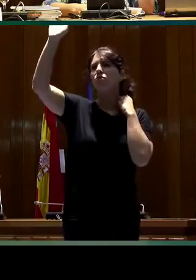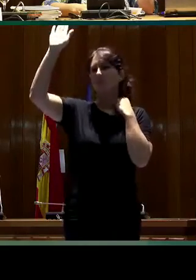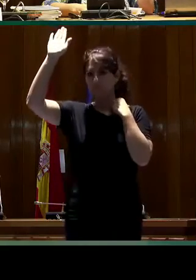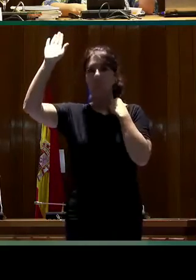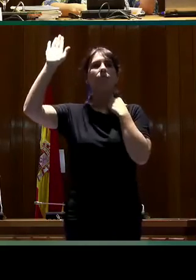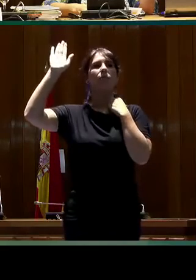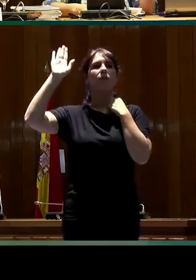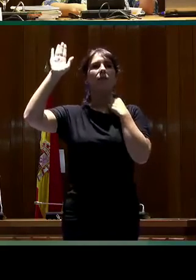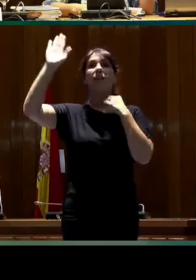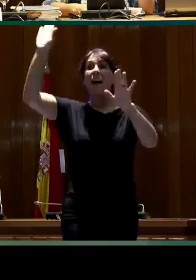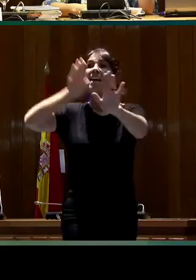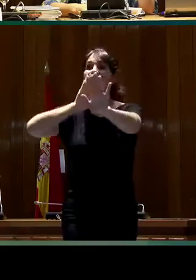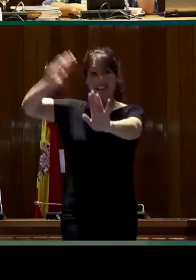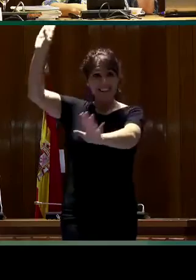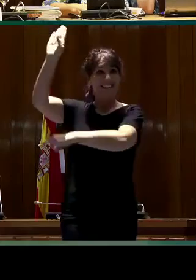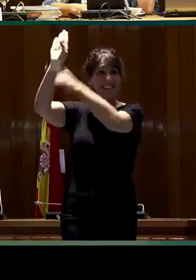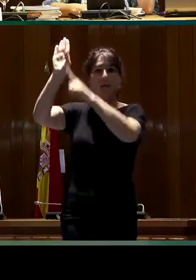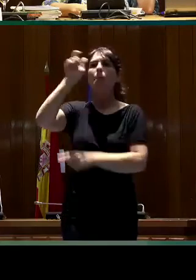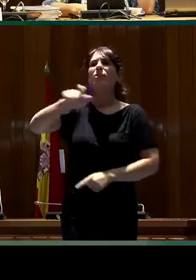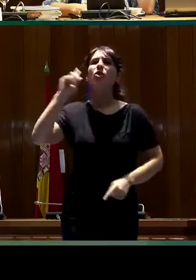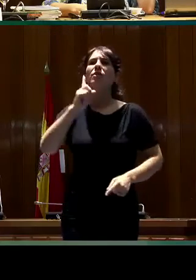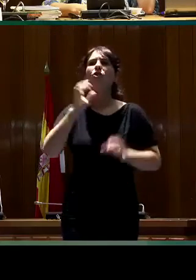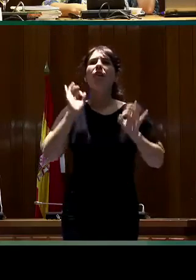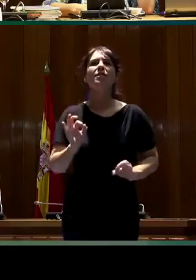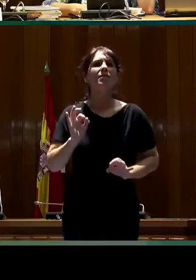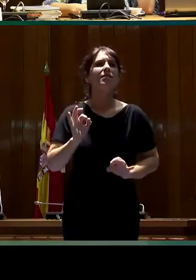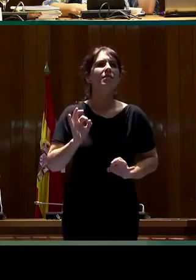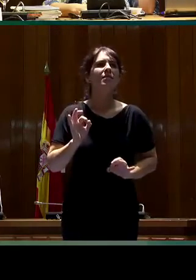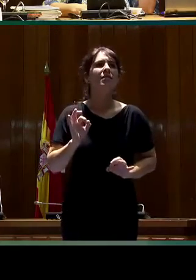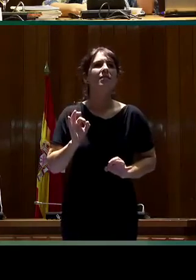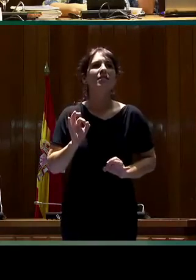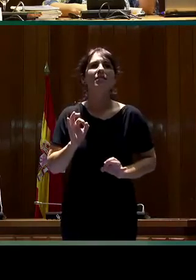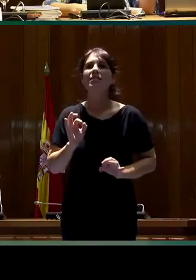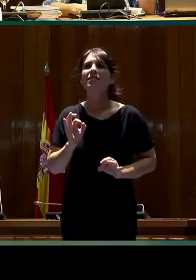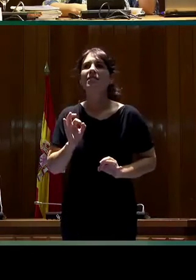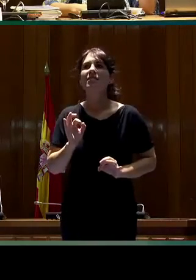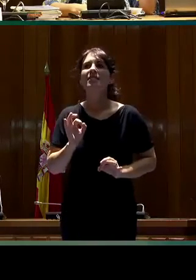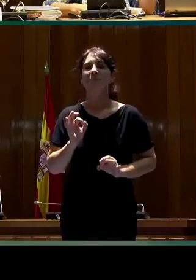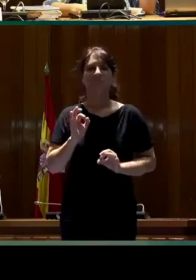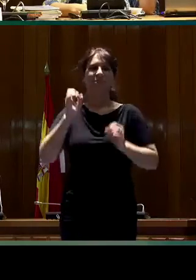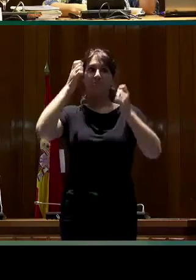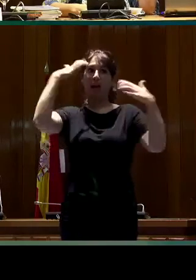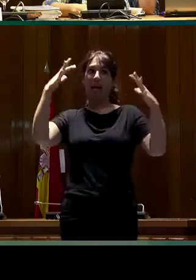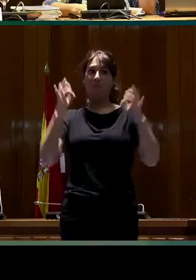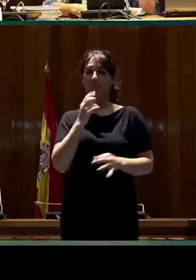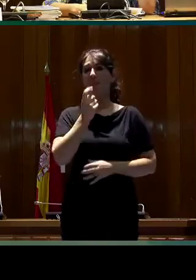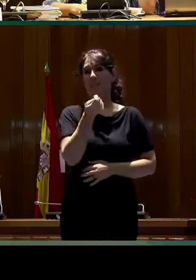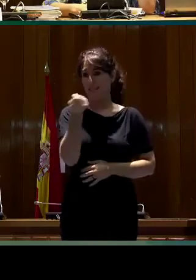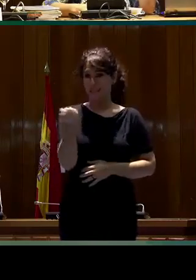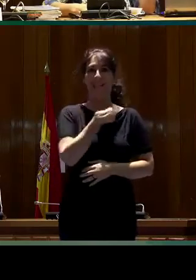Vale, y de todos los que habéis levantado la mano, personas sordas, que la dejen levantada. Lo que me imaginaba, vale, muy poquita